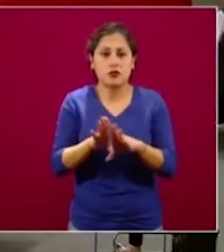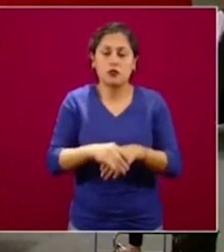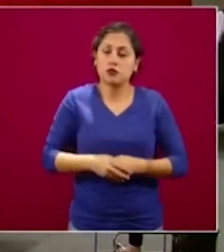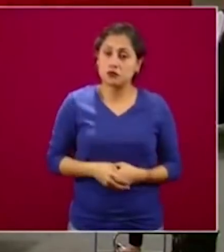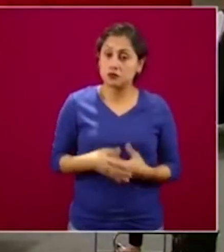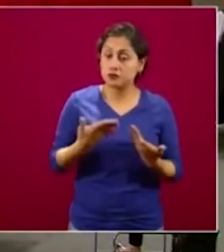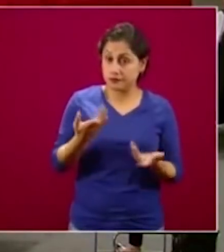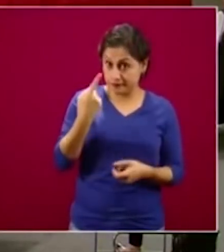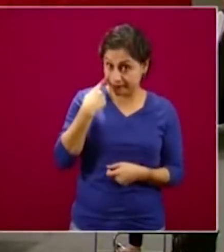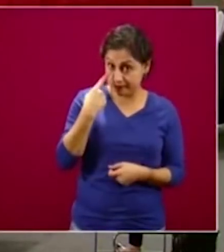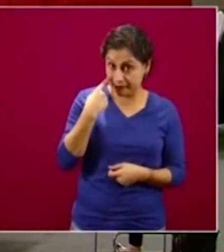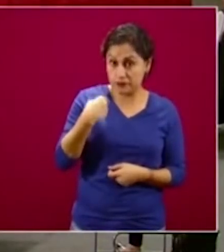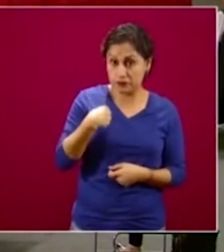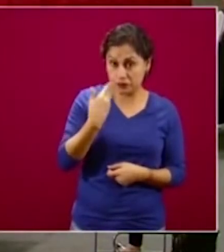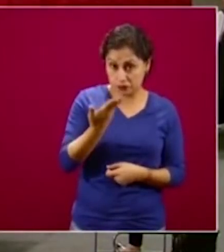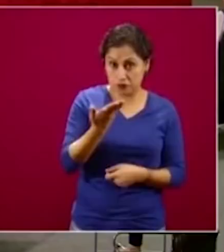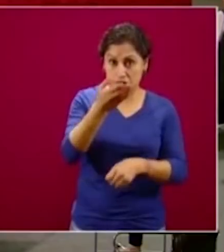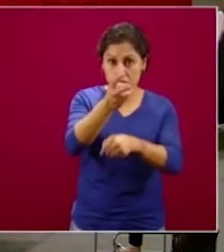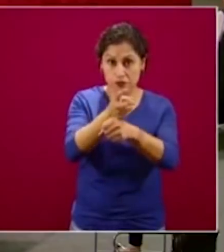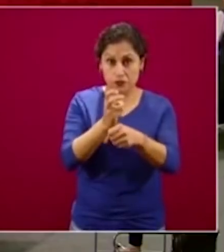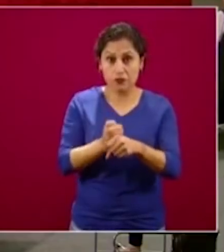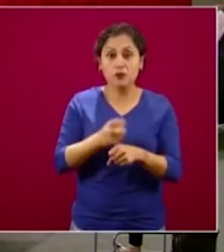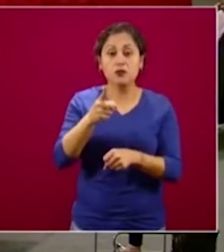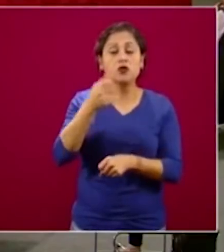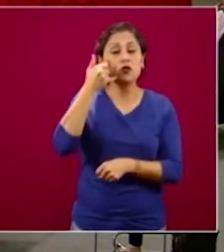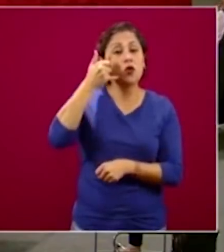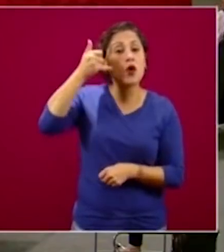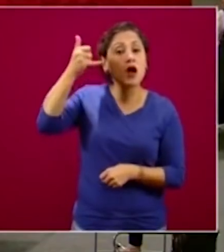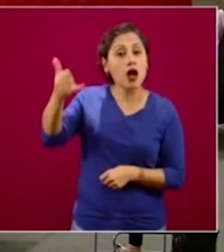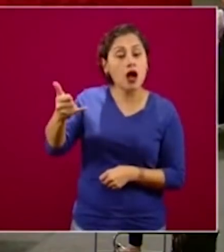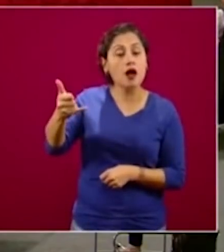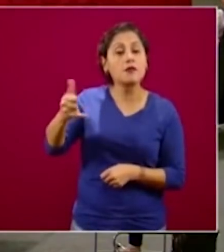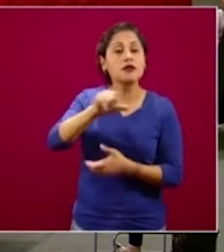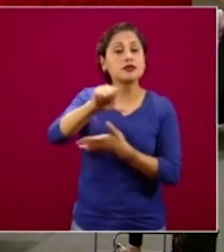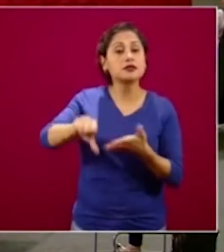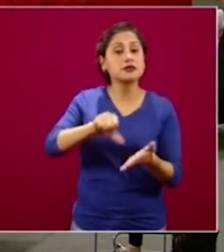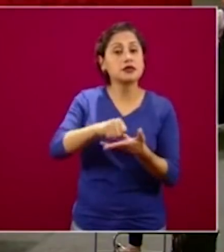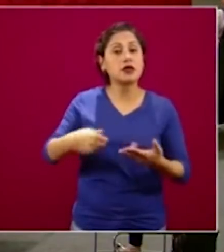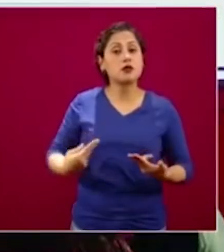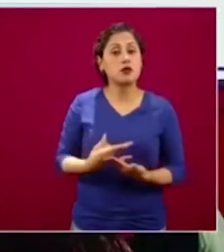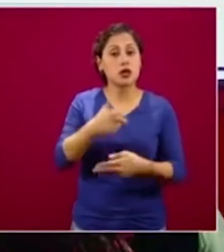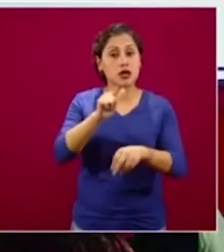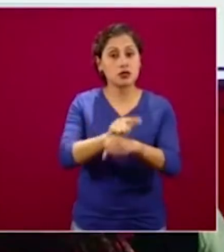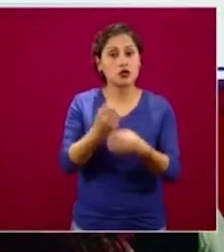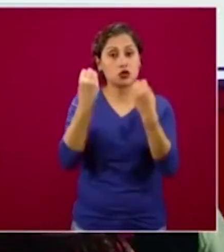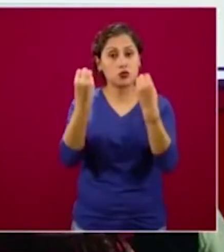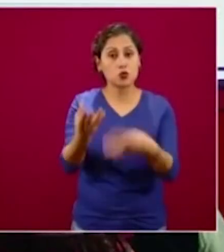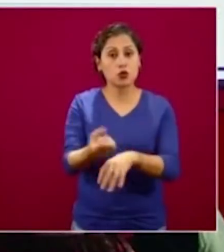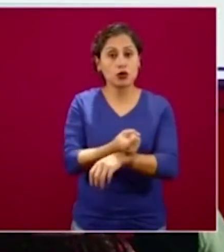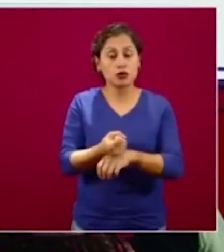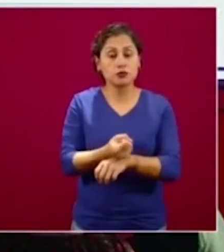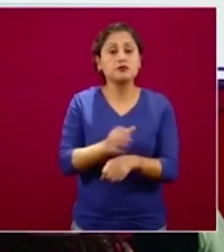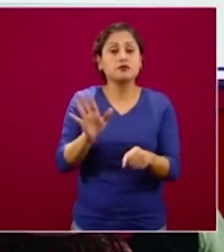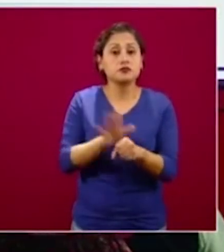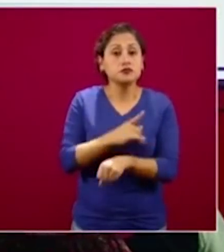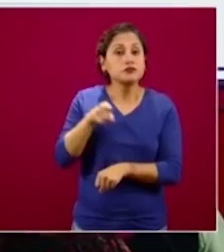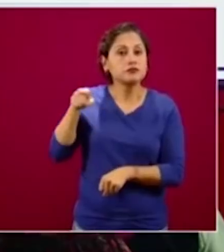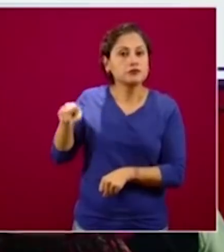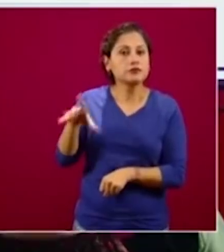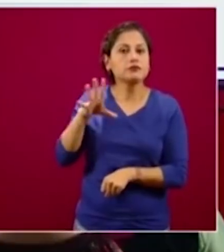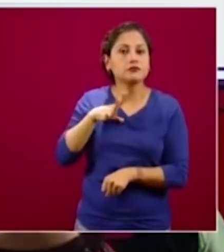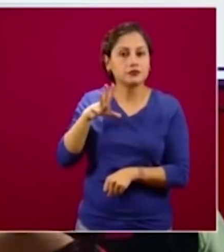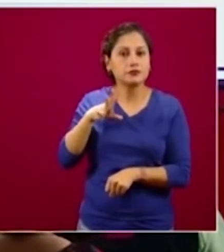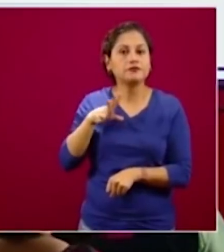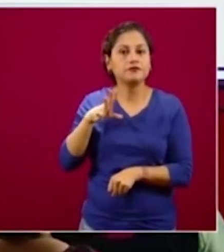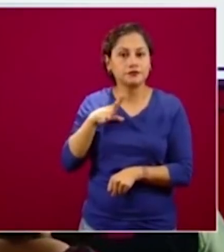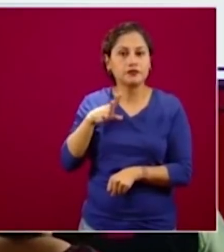invitamos a que llames al Centro Nacional de la Transfusión Sanguínea, porque contamos con una unidad móvil, que es un banco de